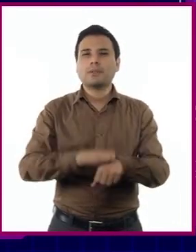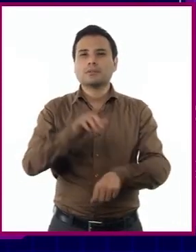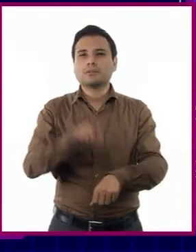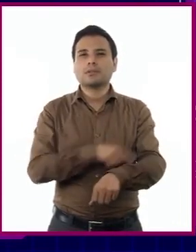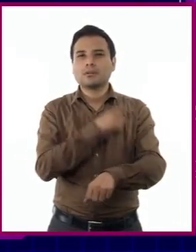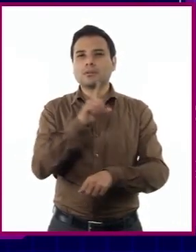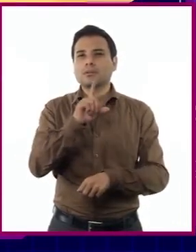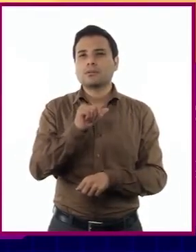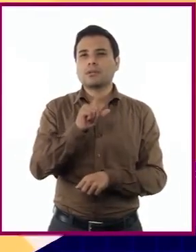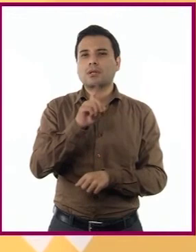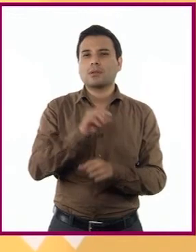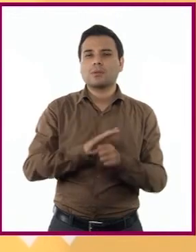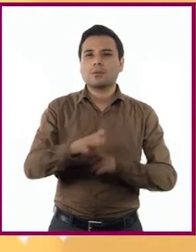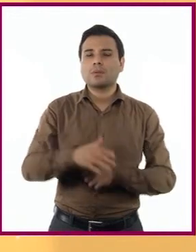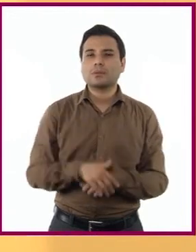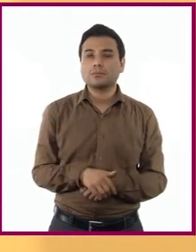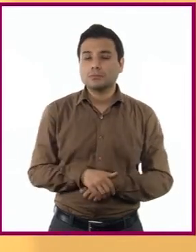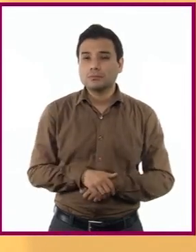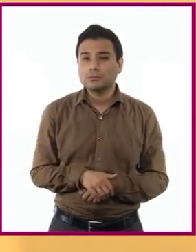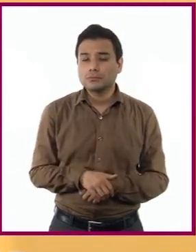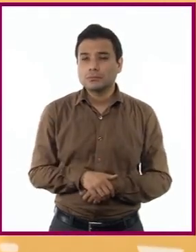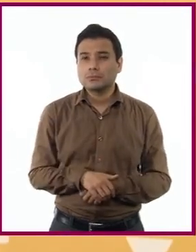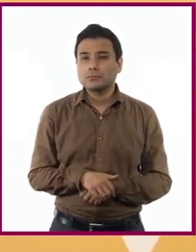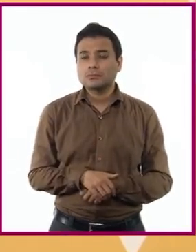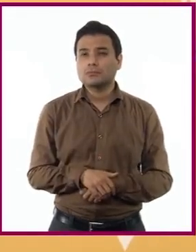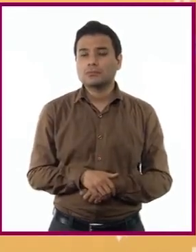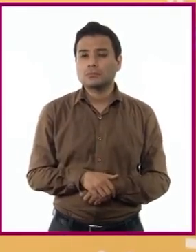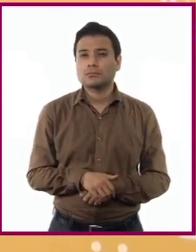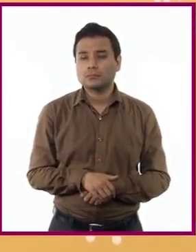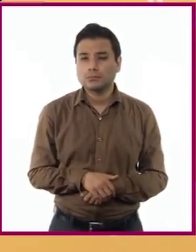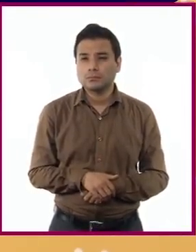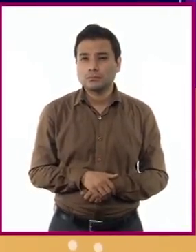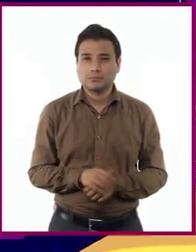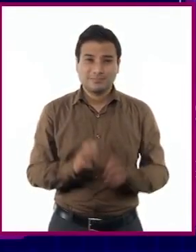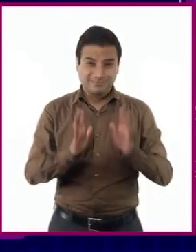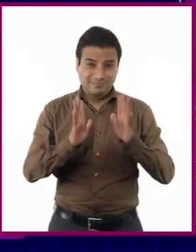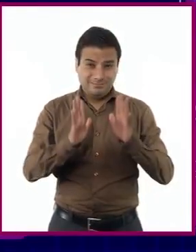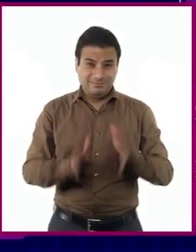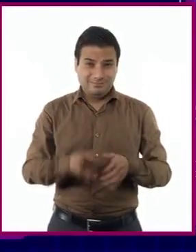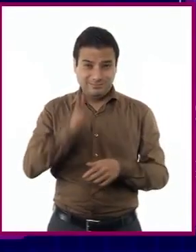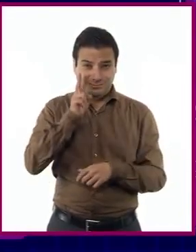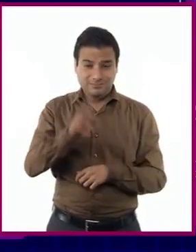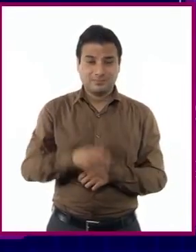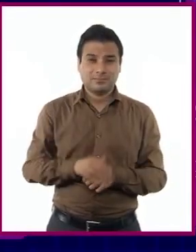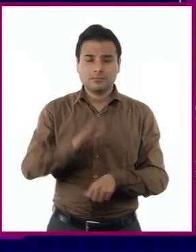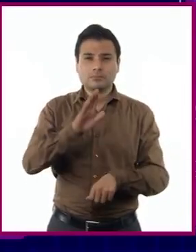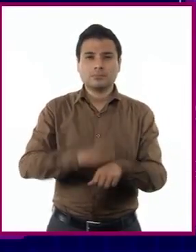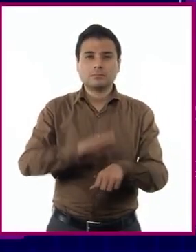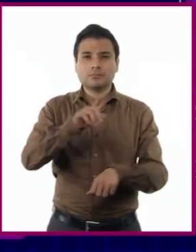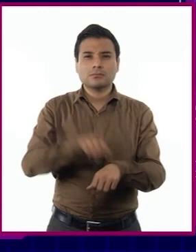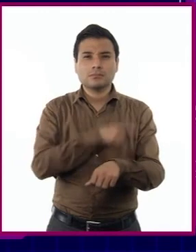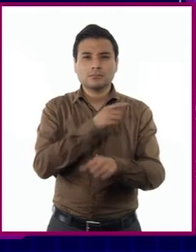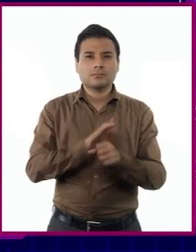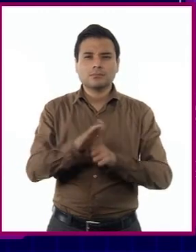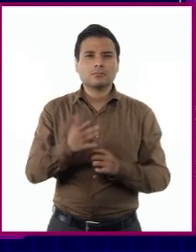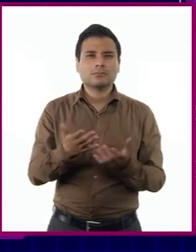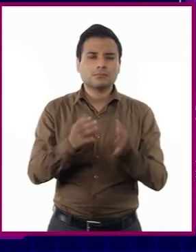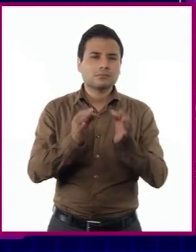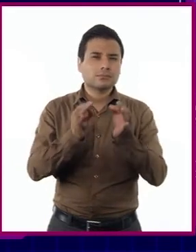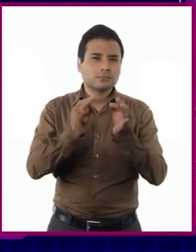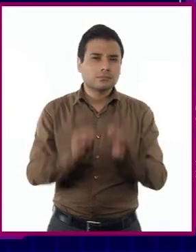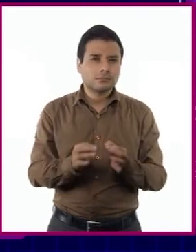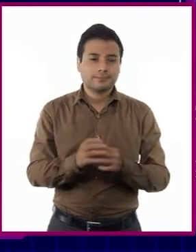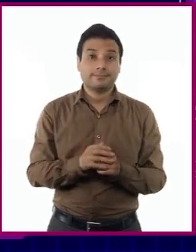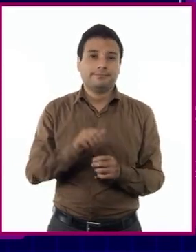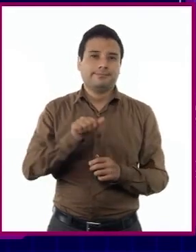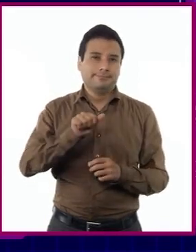en casa pueden percatarse de que el lado más largo de la hoja corresponde a la